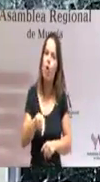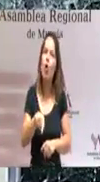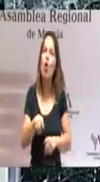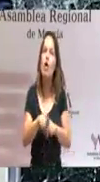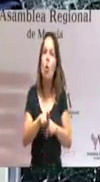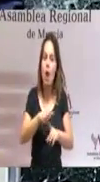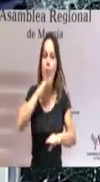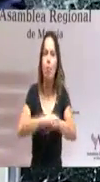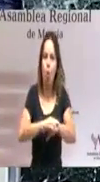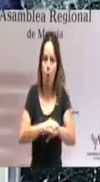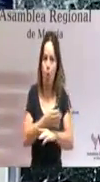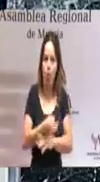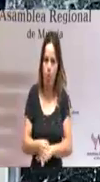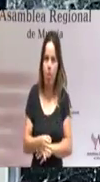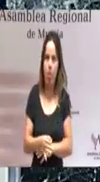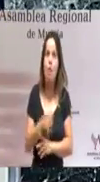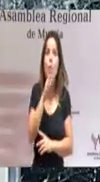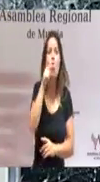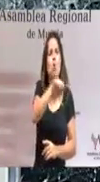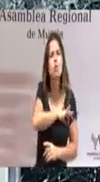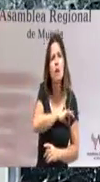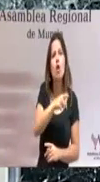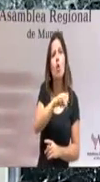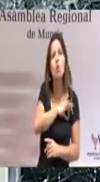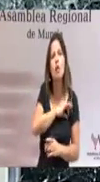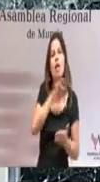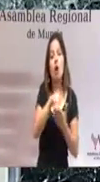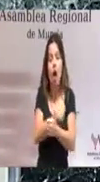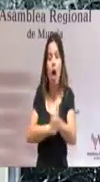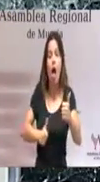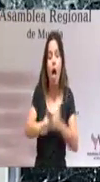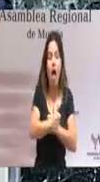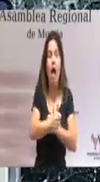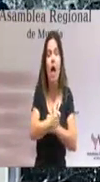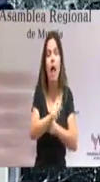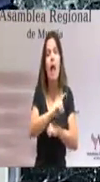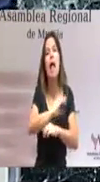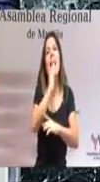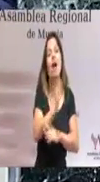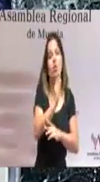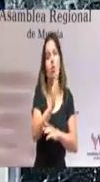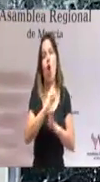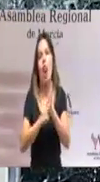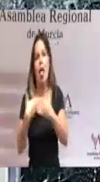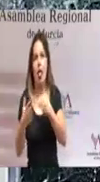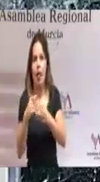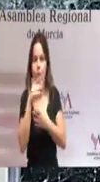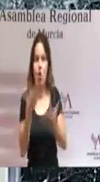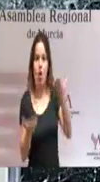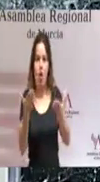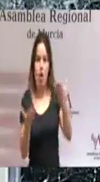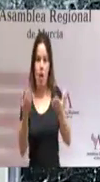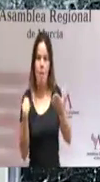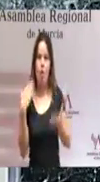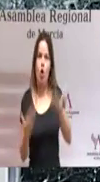también va a ejecutar, porque usted antepone el Ejecutivo al legislativo, que hace de contrapeso,